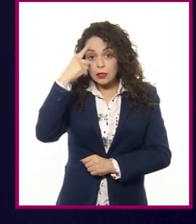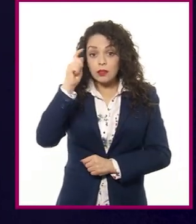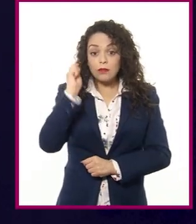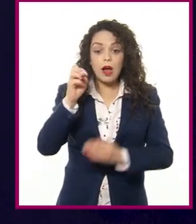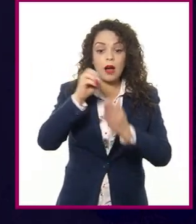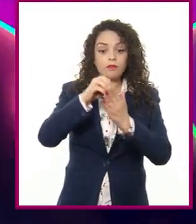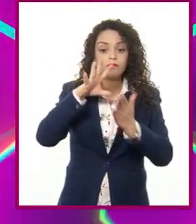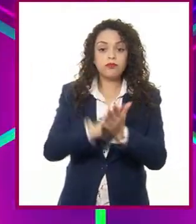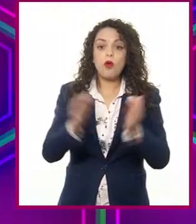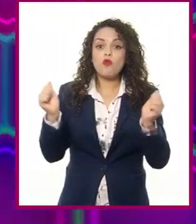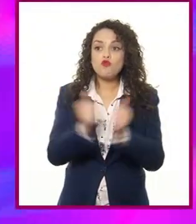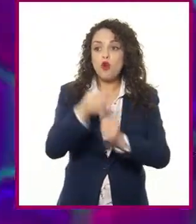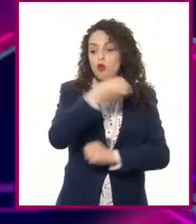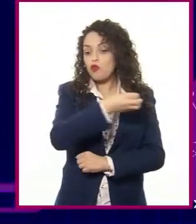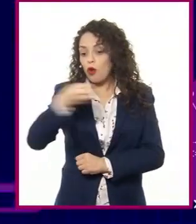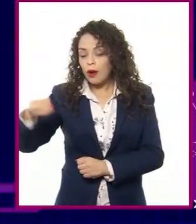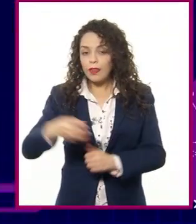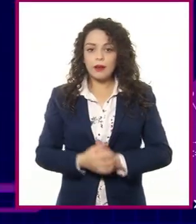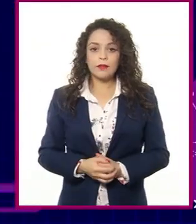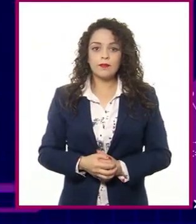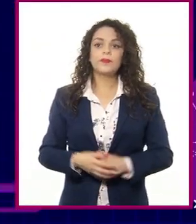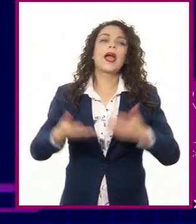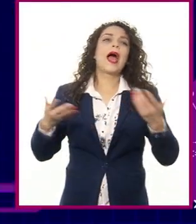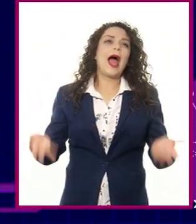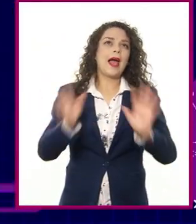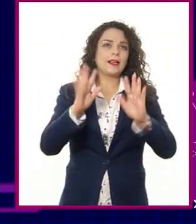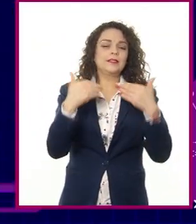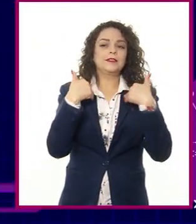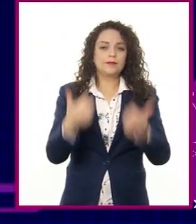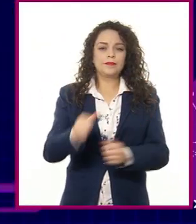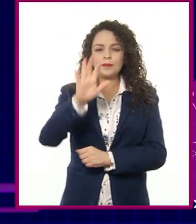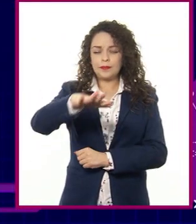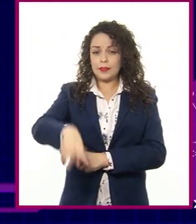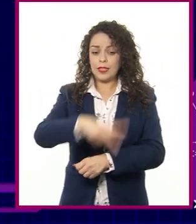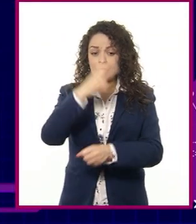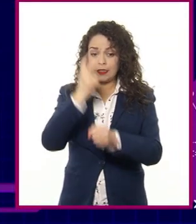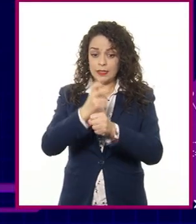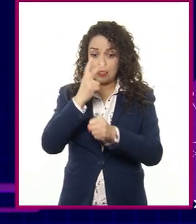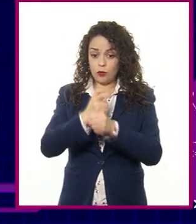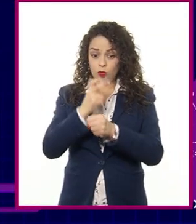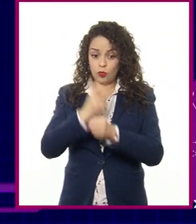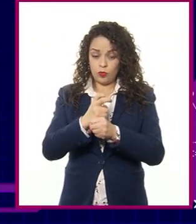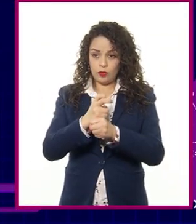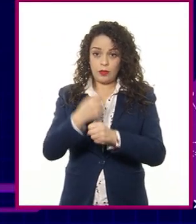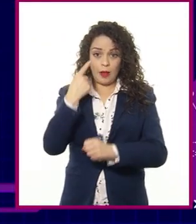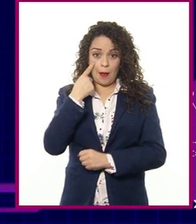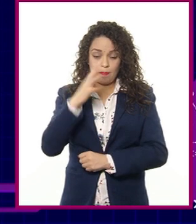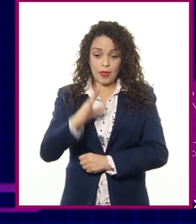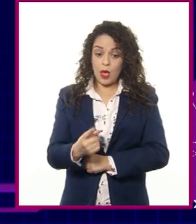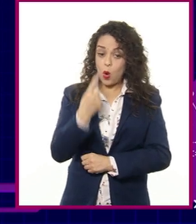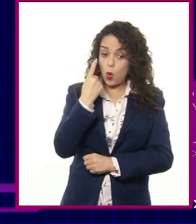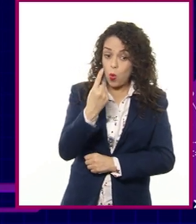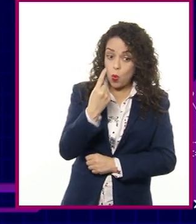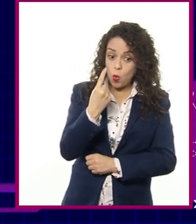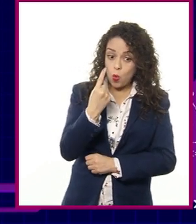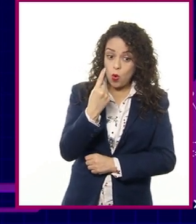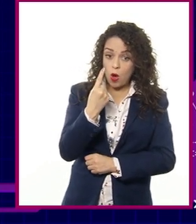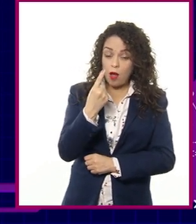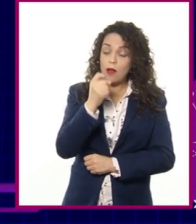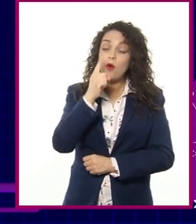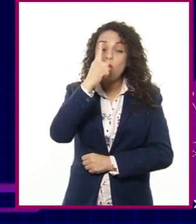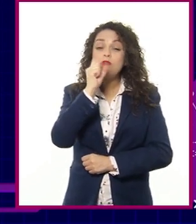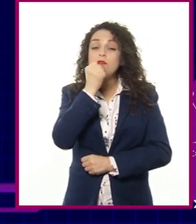de manera ordenada. Entonces, maestra, en el segundo 1 hay una bacteria. En el segundo 2,